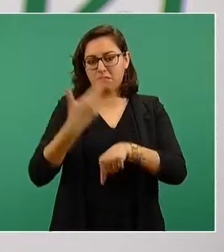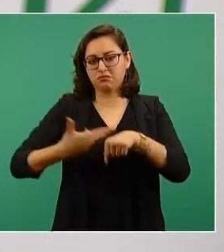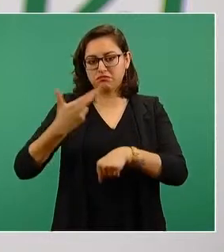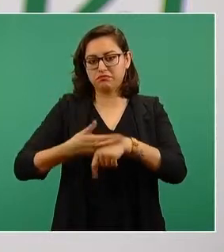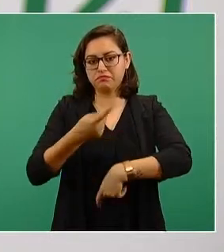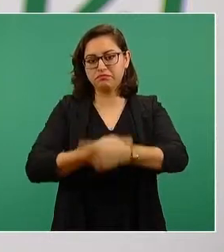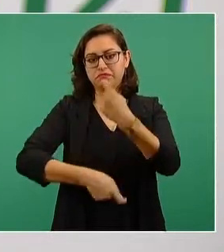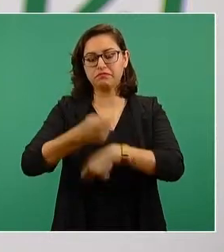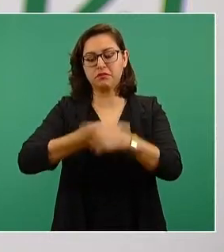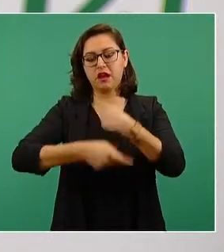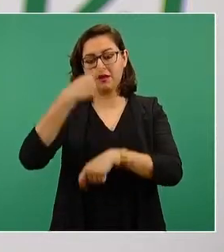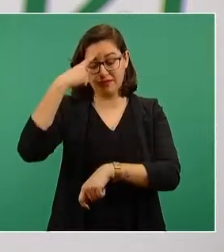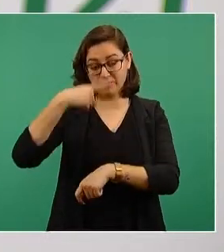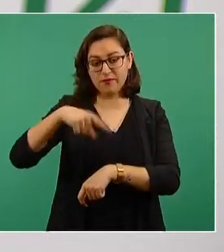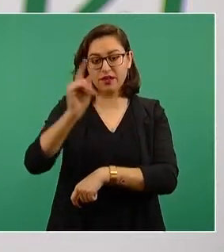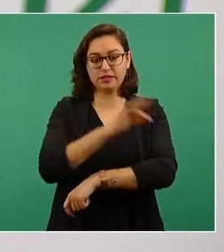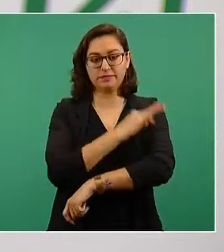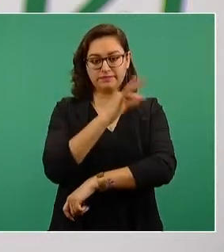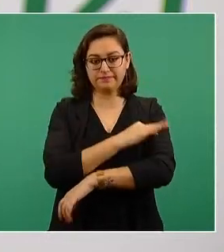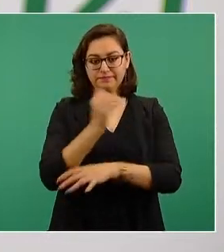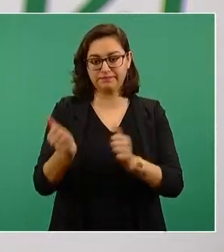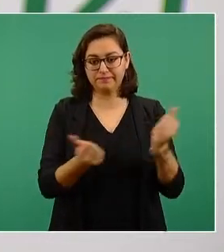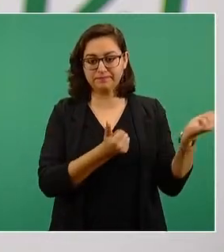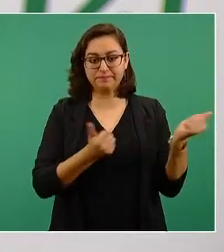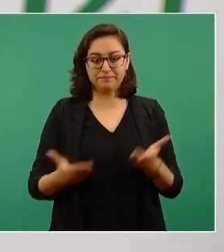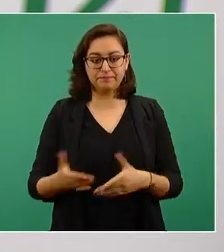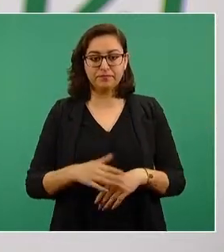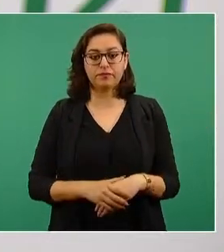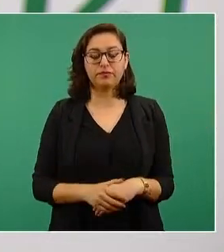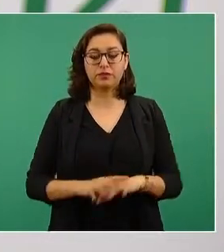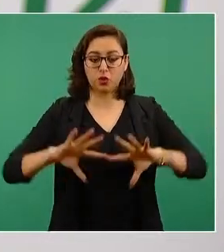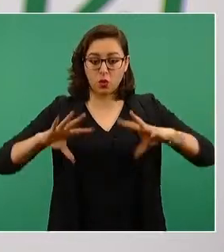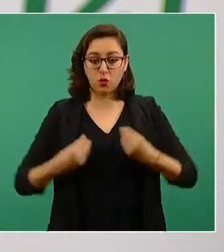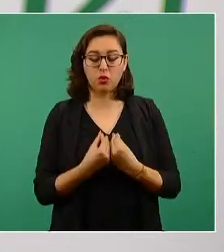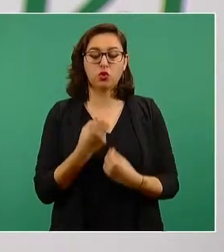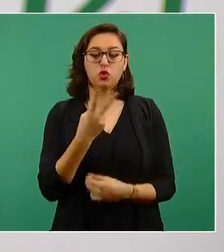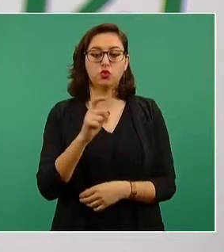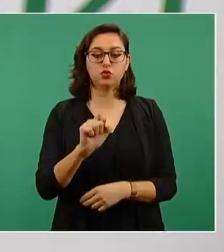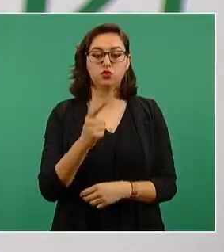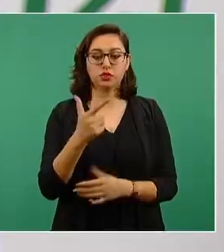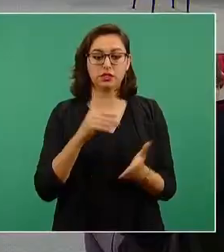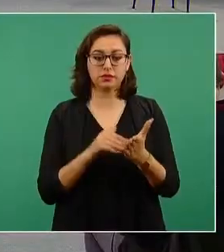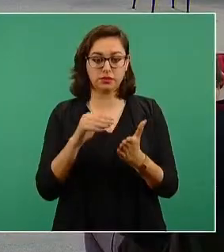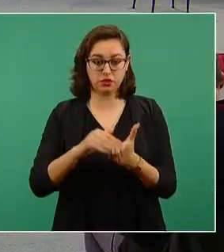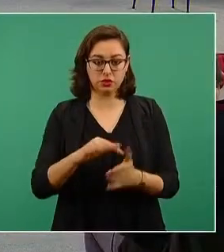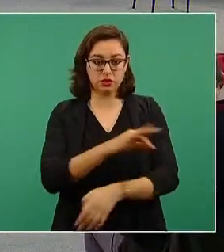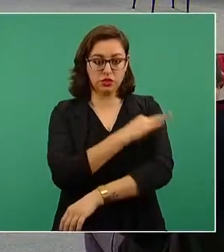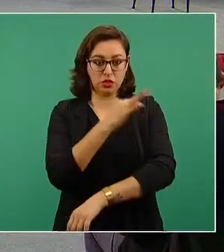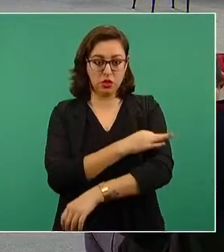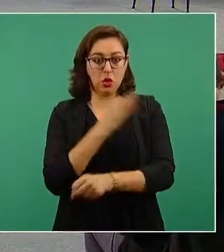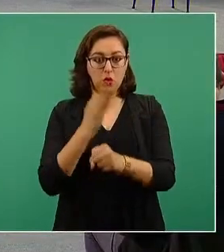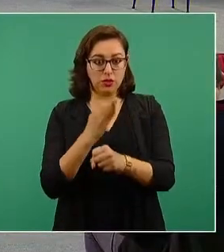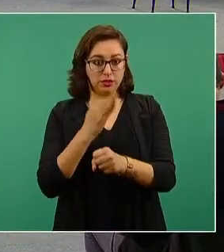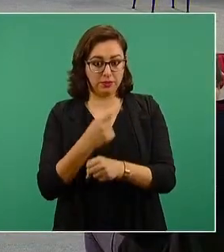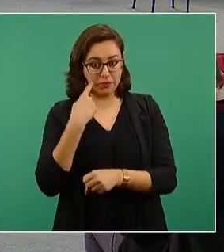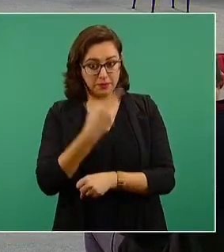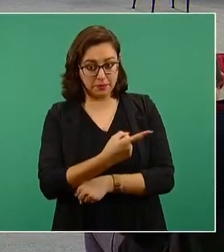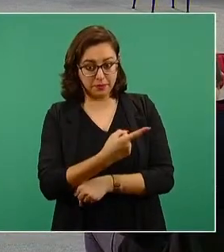México tenga esta posibilidad esta semana. Repito, 2.7 millones de dosis. Supongo lo que vamos a ver lo de ayer,